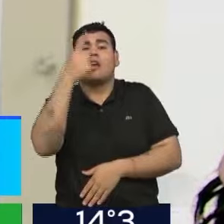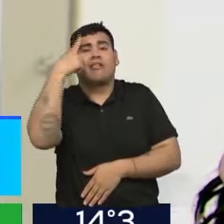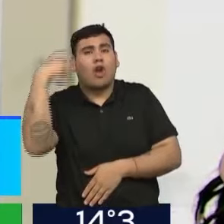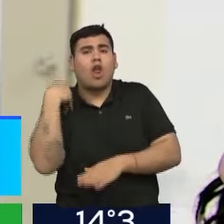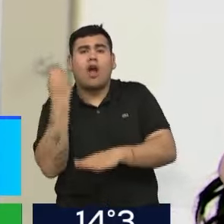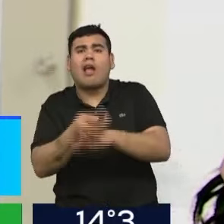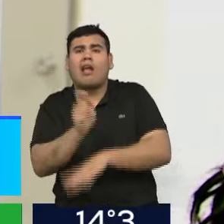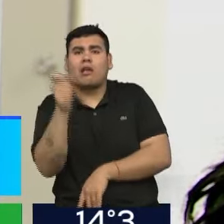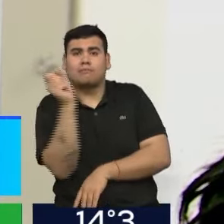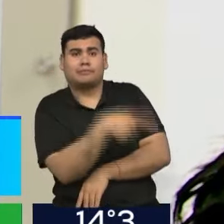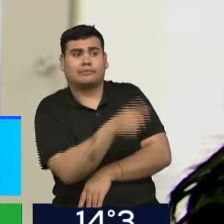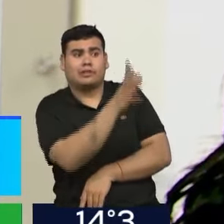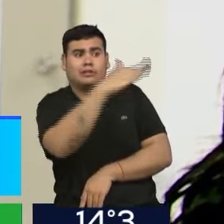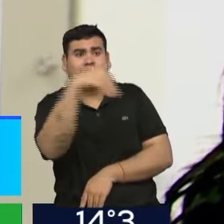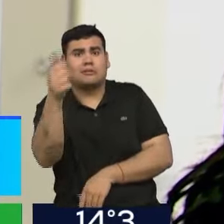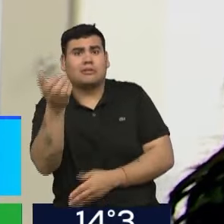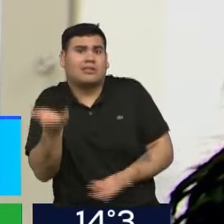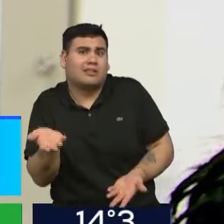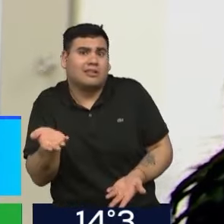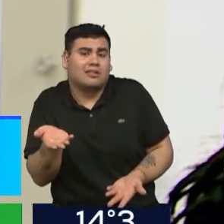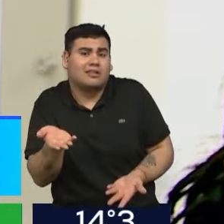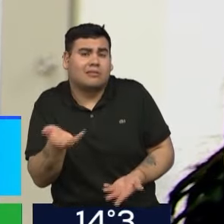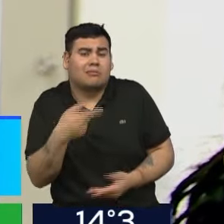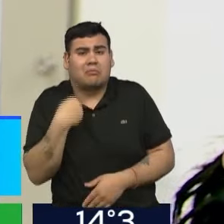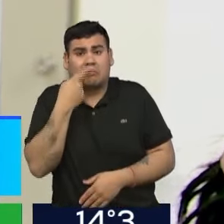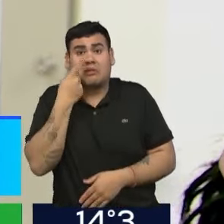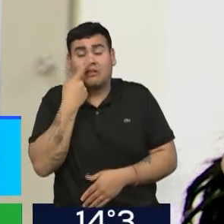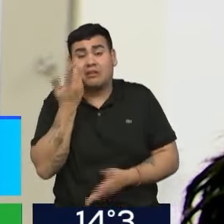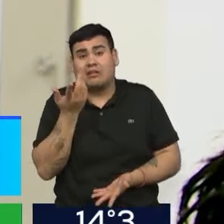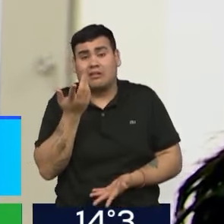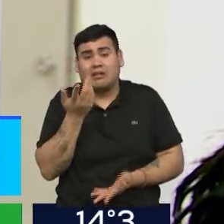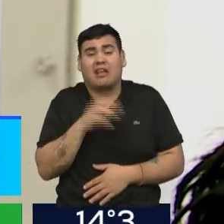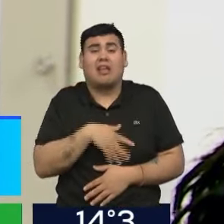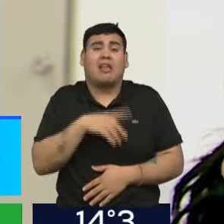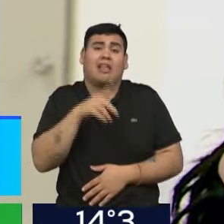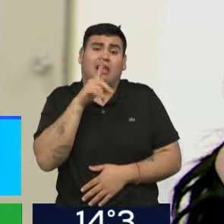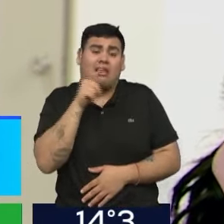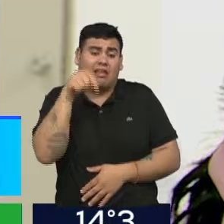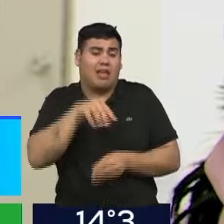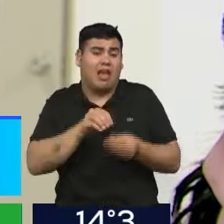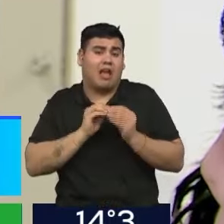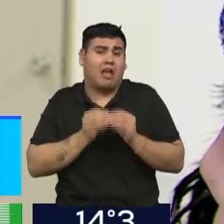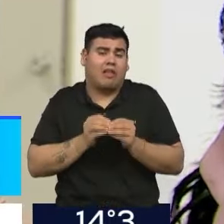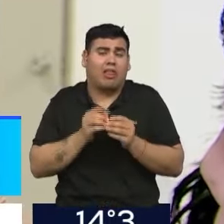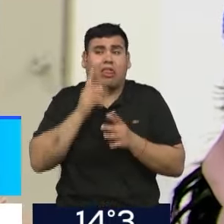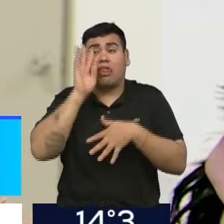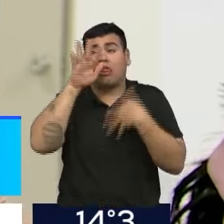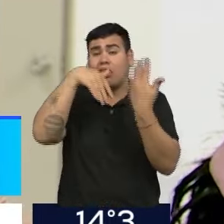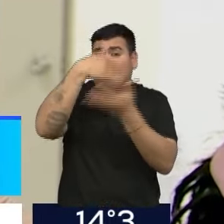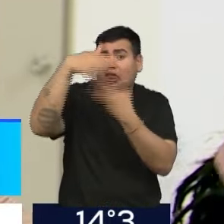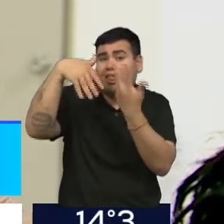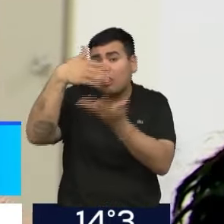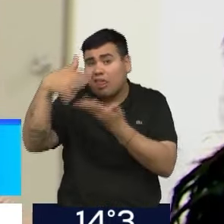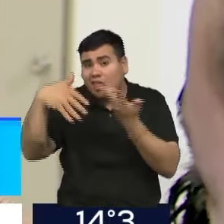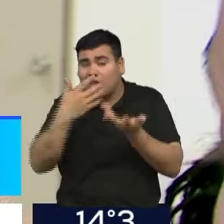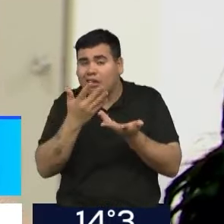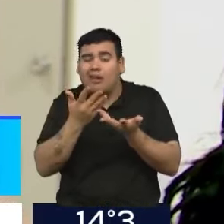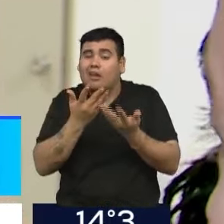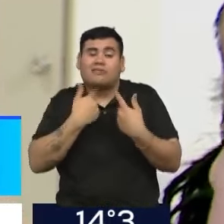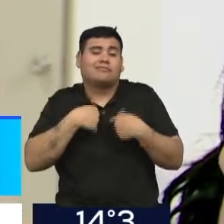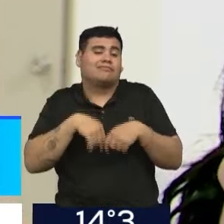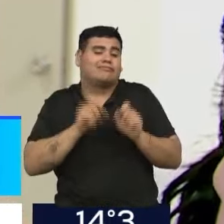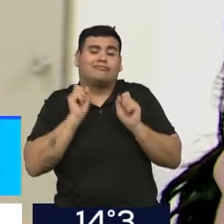este planteo y que entendió siempre esta defensa que era un planteo más dilatorio de esta causa en donde la suerte ya prácticamente está